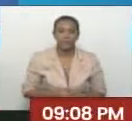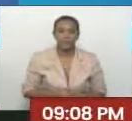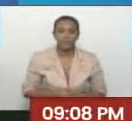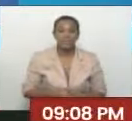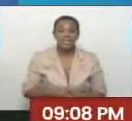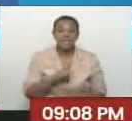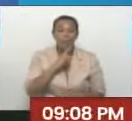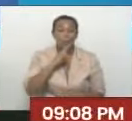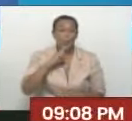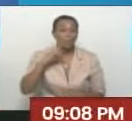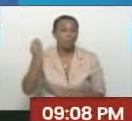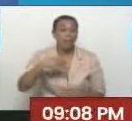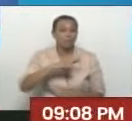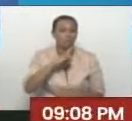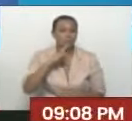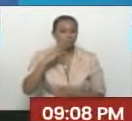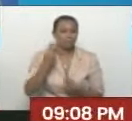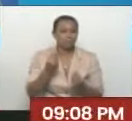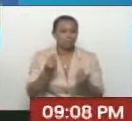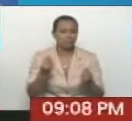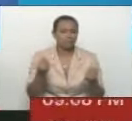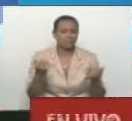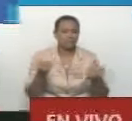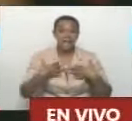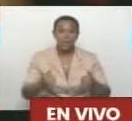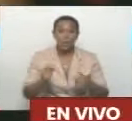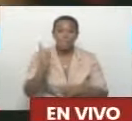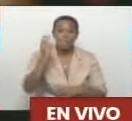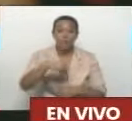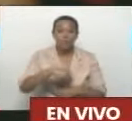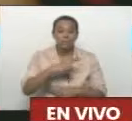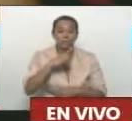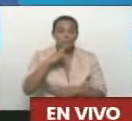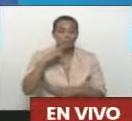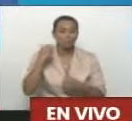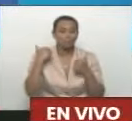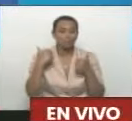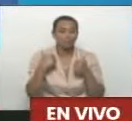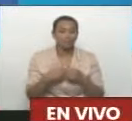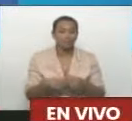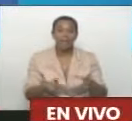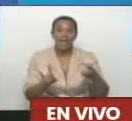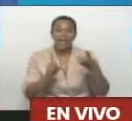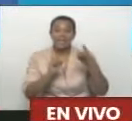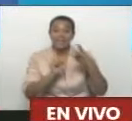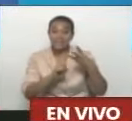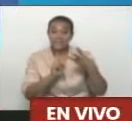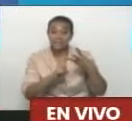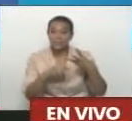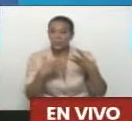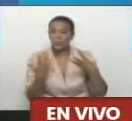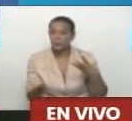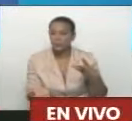Y sabroso además. Saludable y sabroso. Tercer lugar,